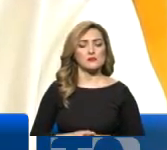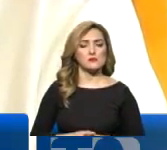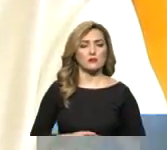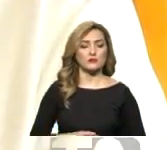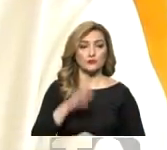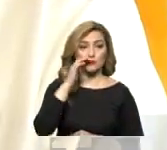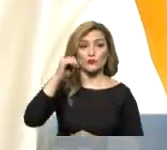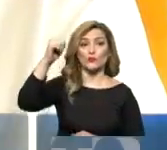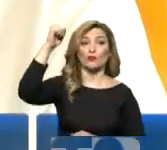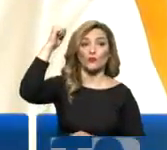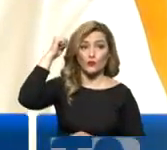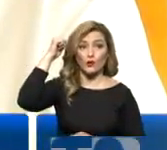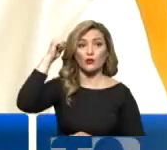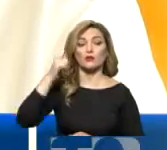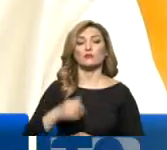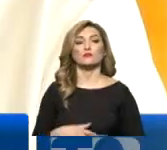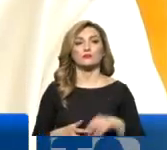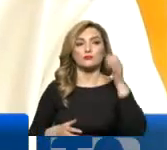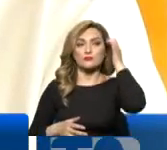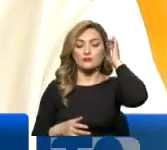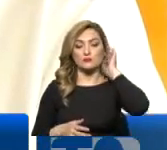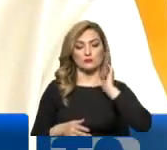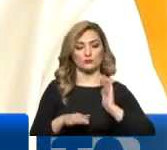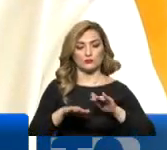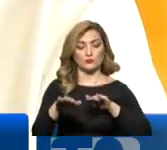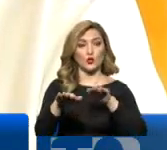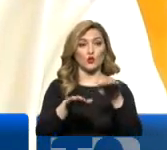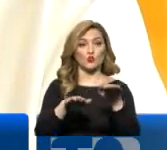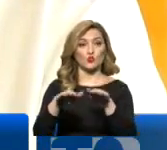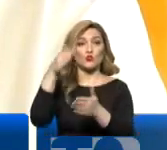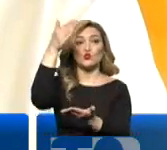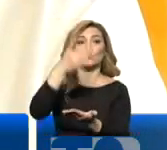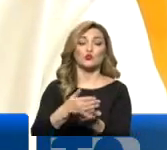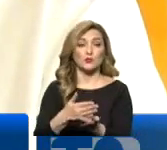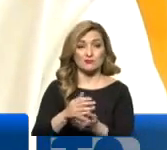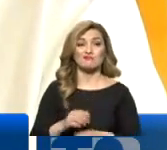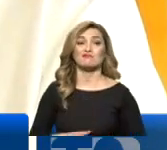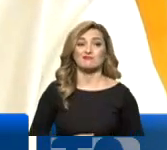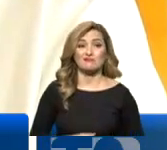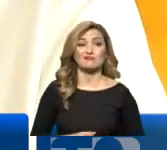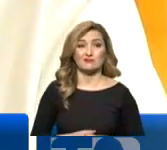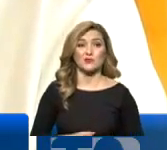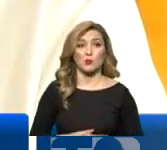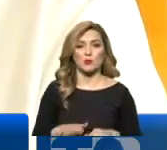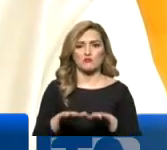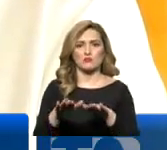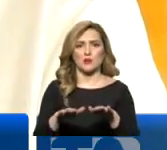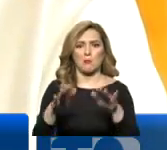Desde ayer se suspendió el tráfico en este puente para evitar que haya cualquier tipo